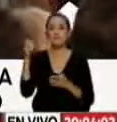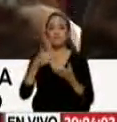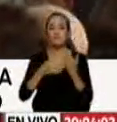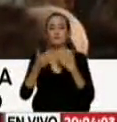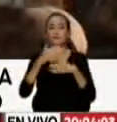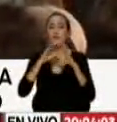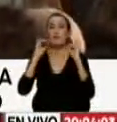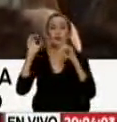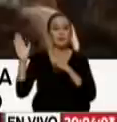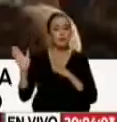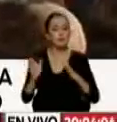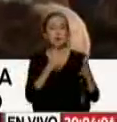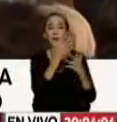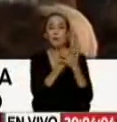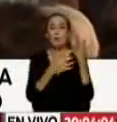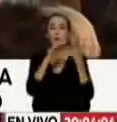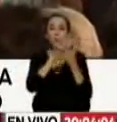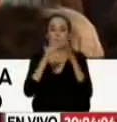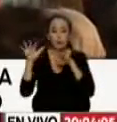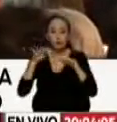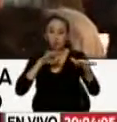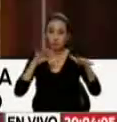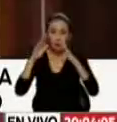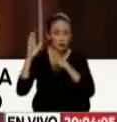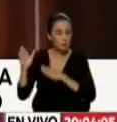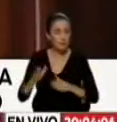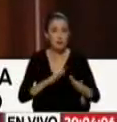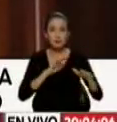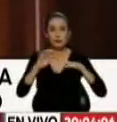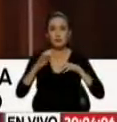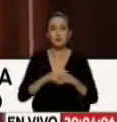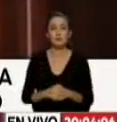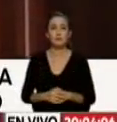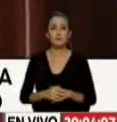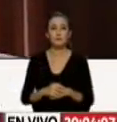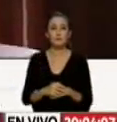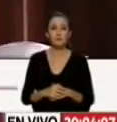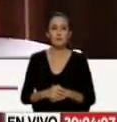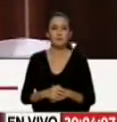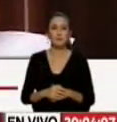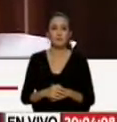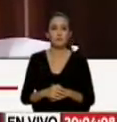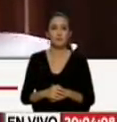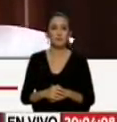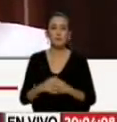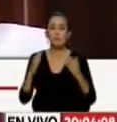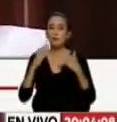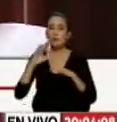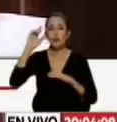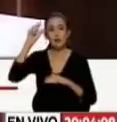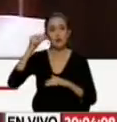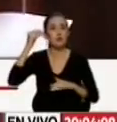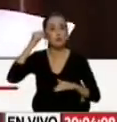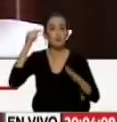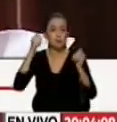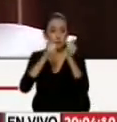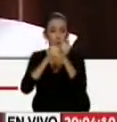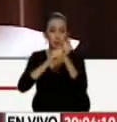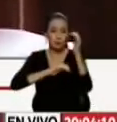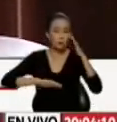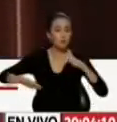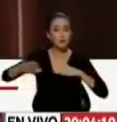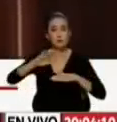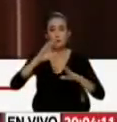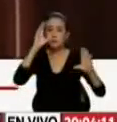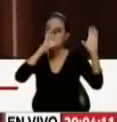octubre correrá el cronograma para elaborar el plan de acción. El gobierno abierto busca una administración más cercana a los